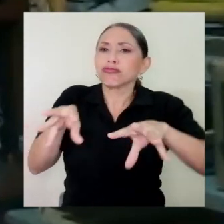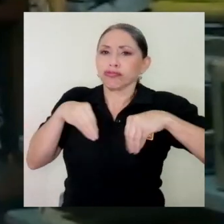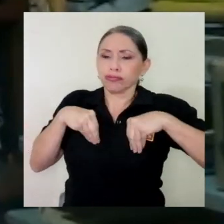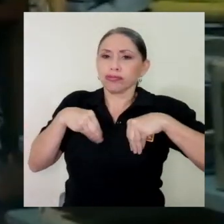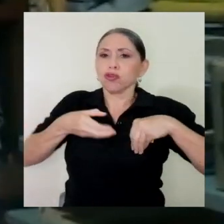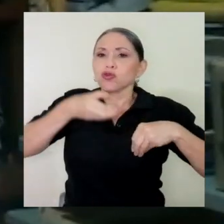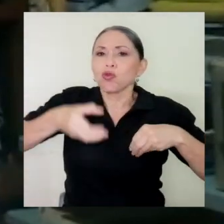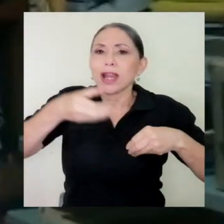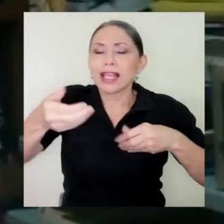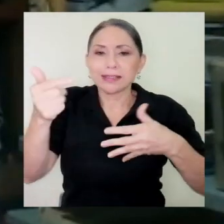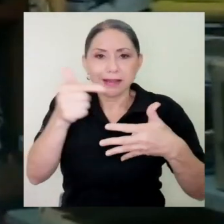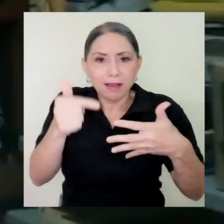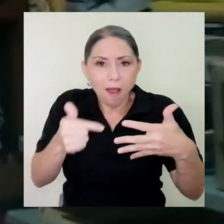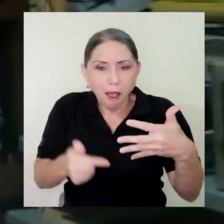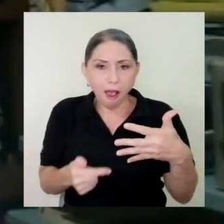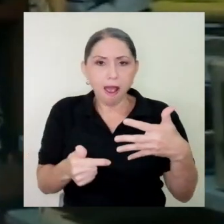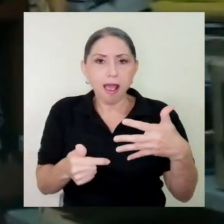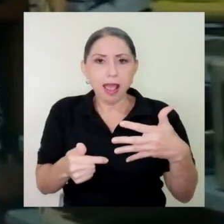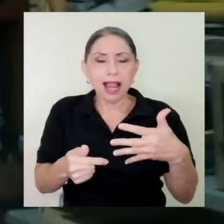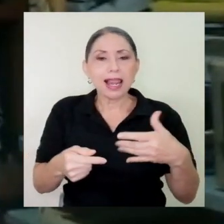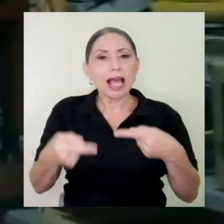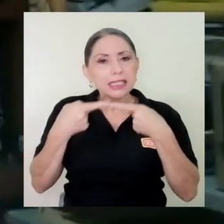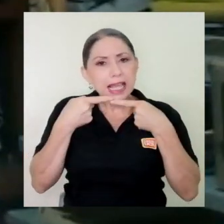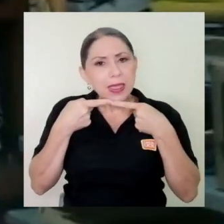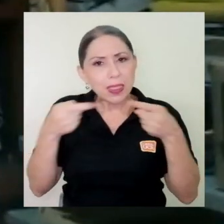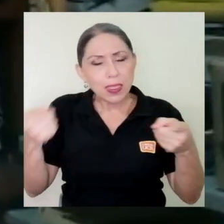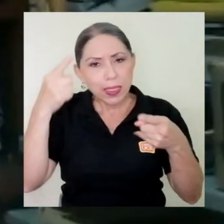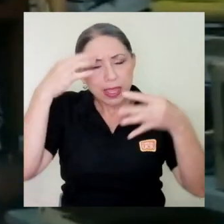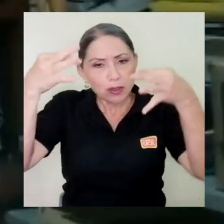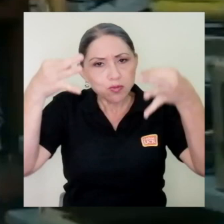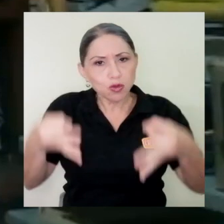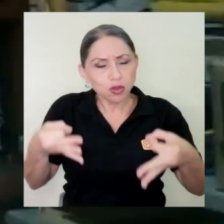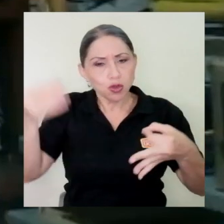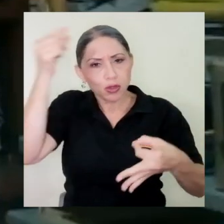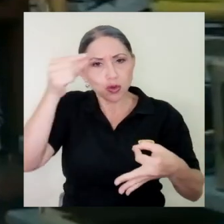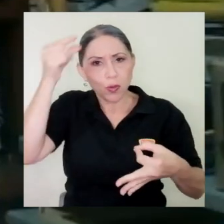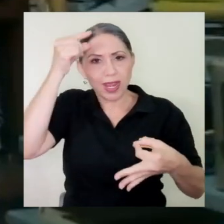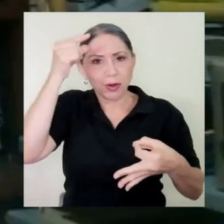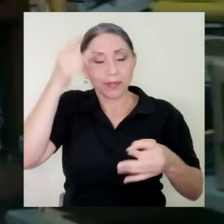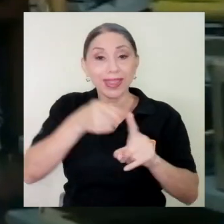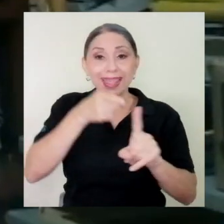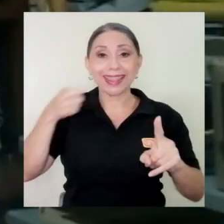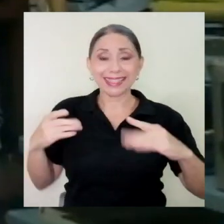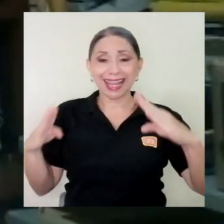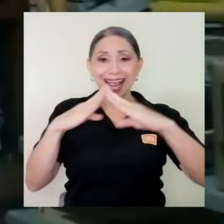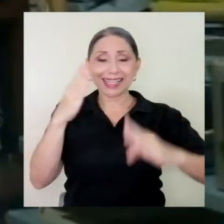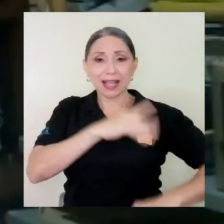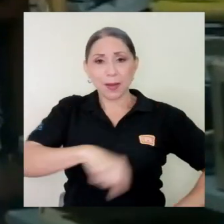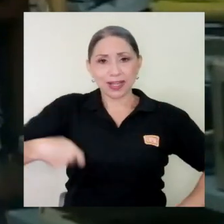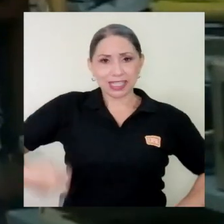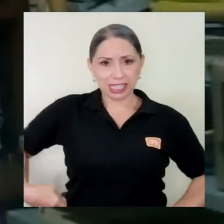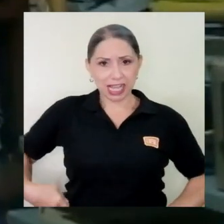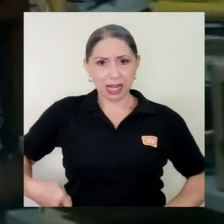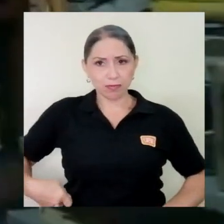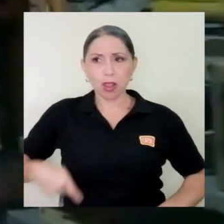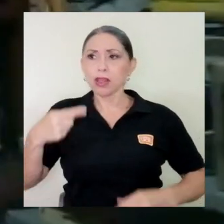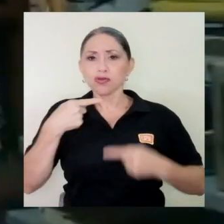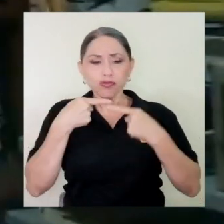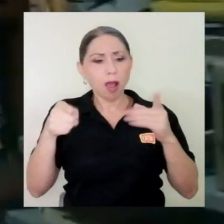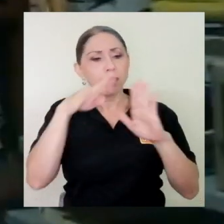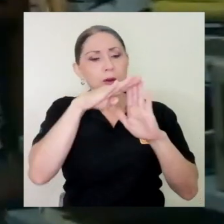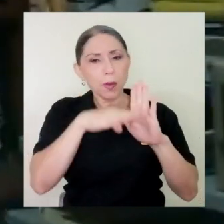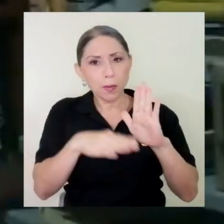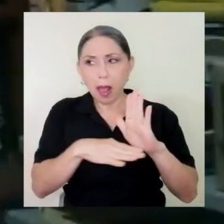y finalmente las disposiciones gubernamentales que desde Casa Presidencial, pero sobre todo desde